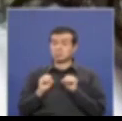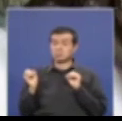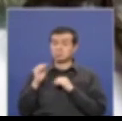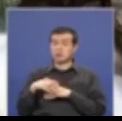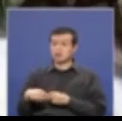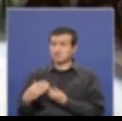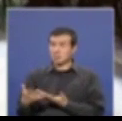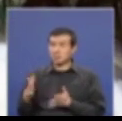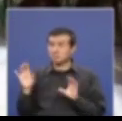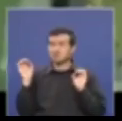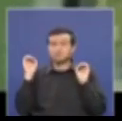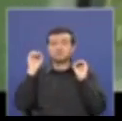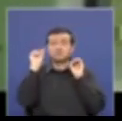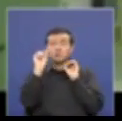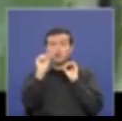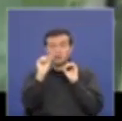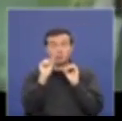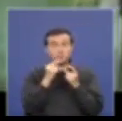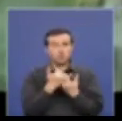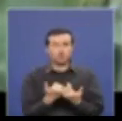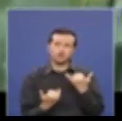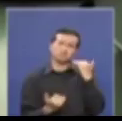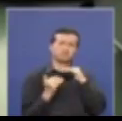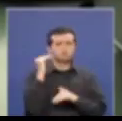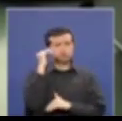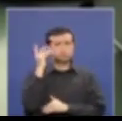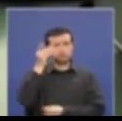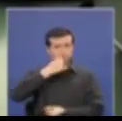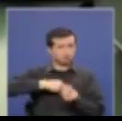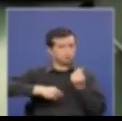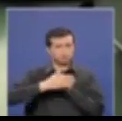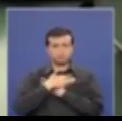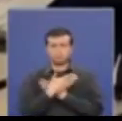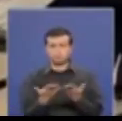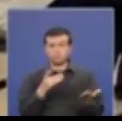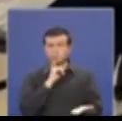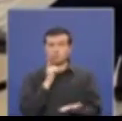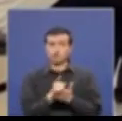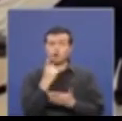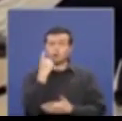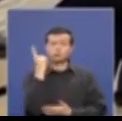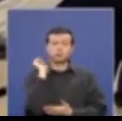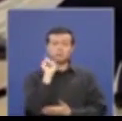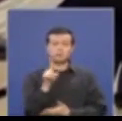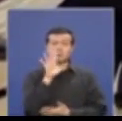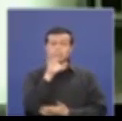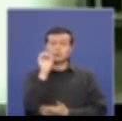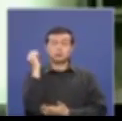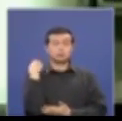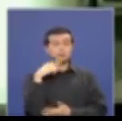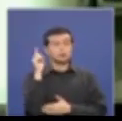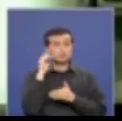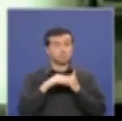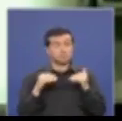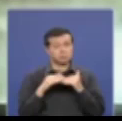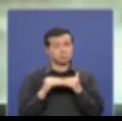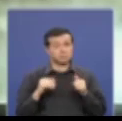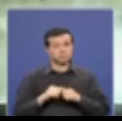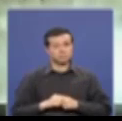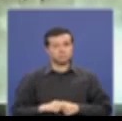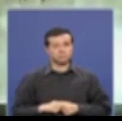juntos. Esto gracias a la importante inversión pública realizada. Cerca de 11.500 millones de